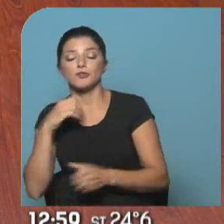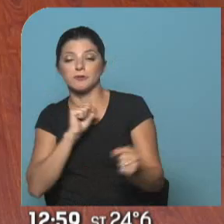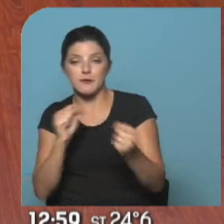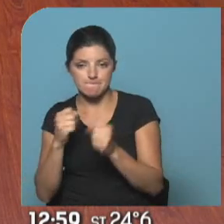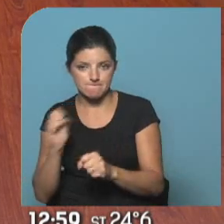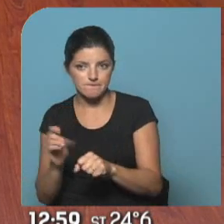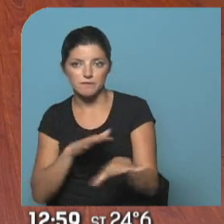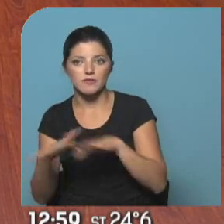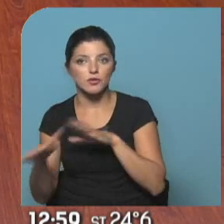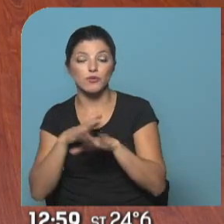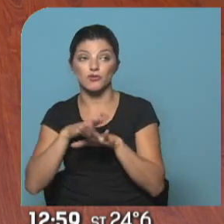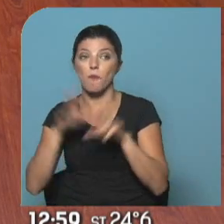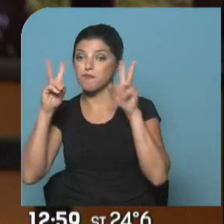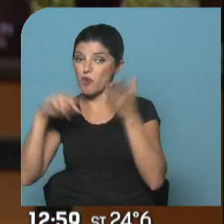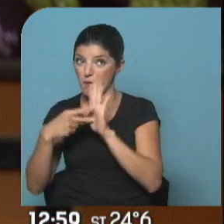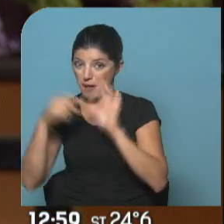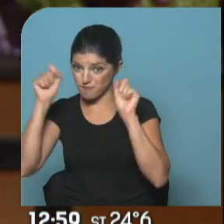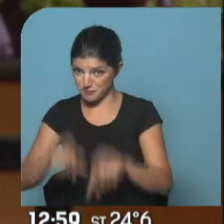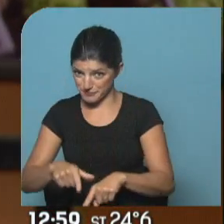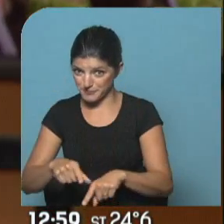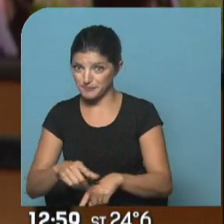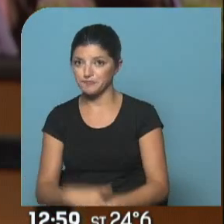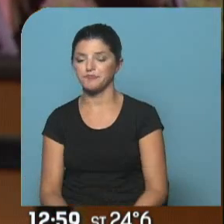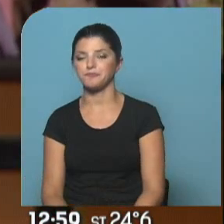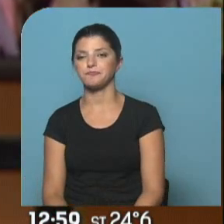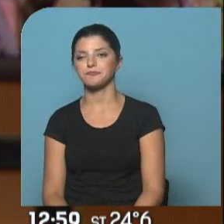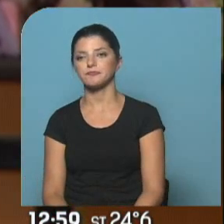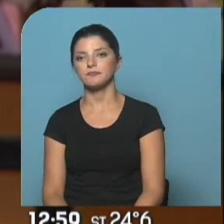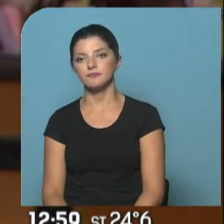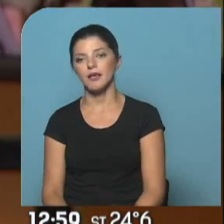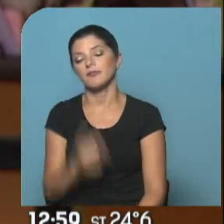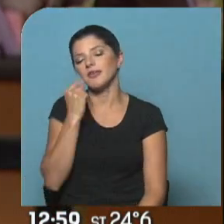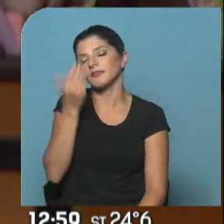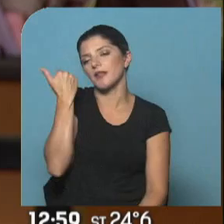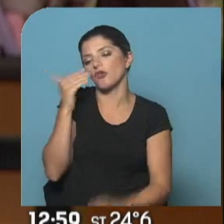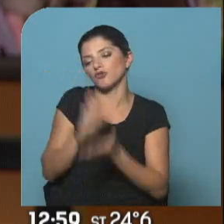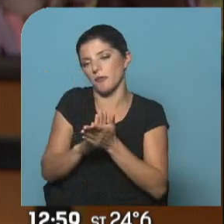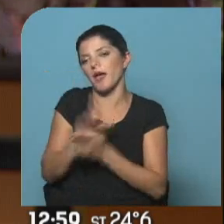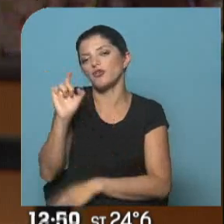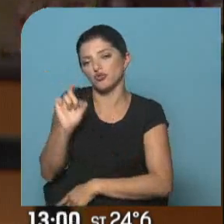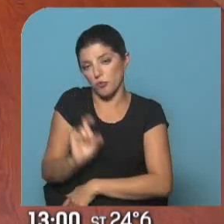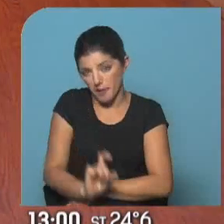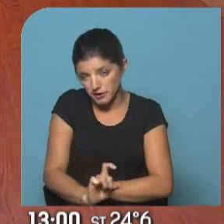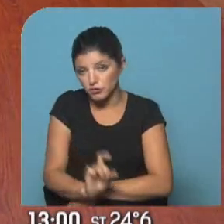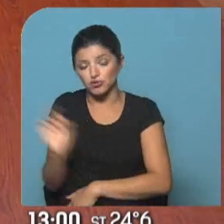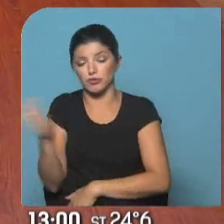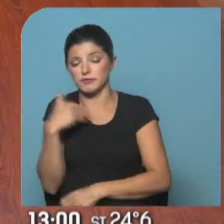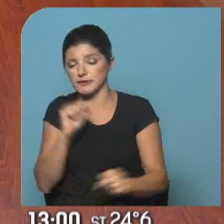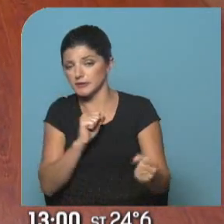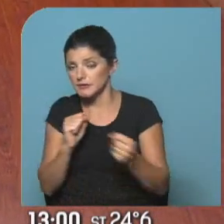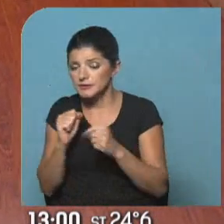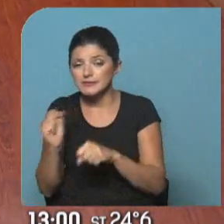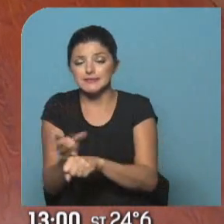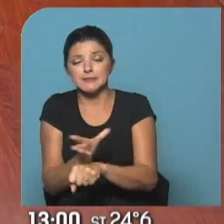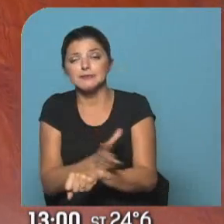que tienen que ver con cuestiones locales y entonces estos días con la cuestión del submarino naturalmente estamos todos muy afectados y